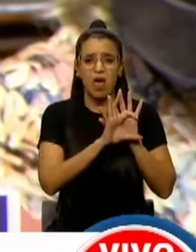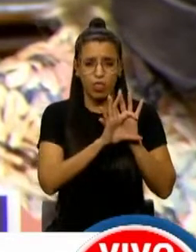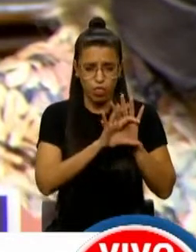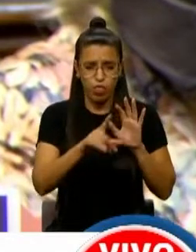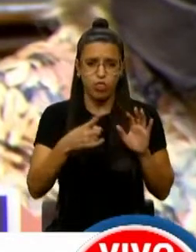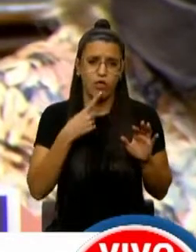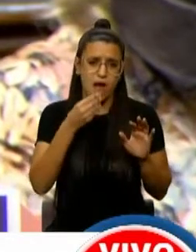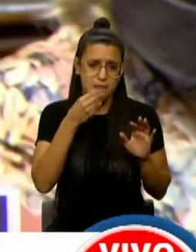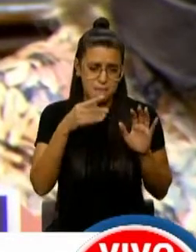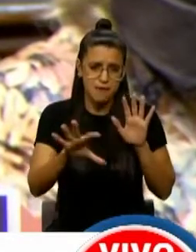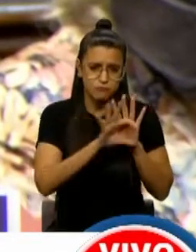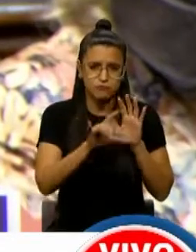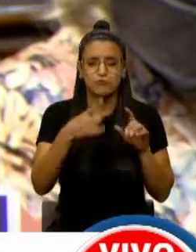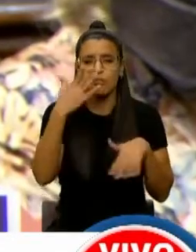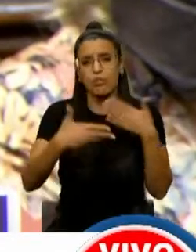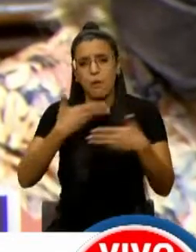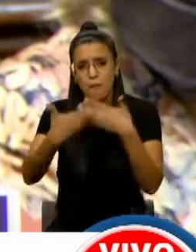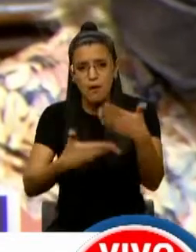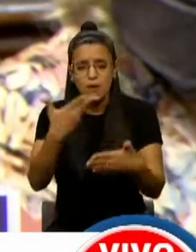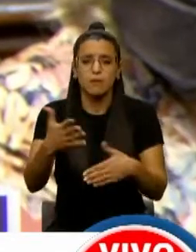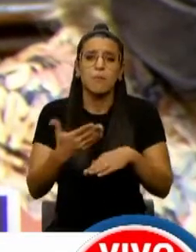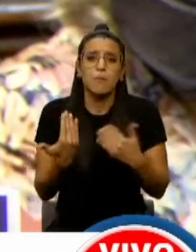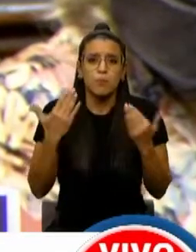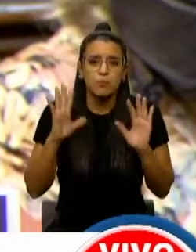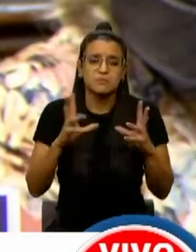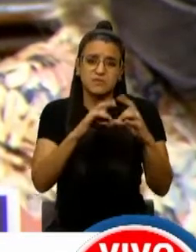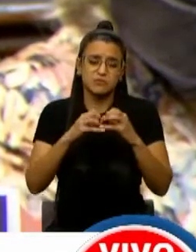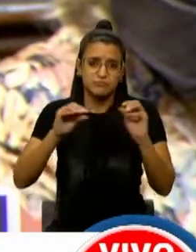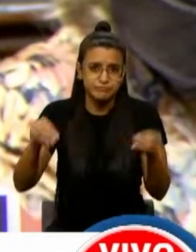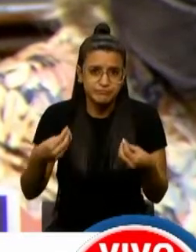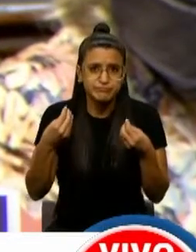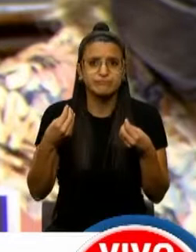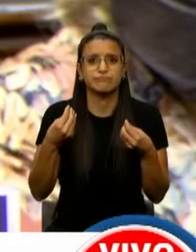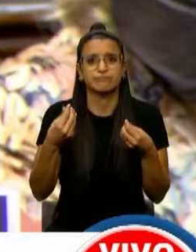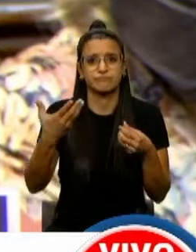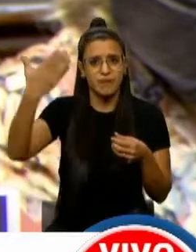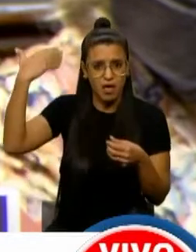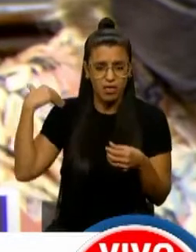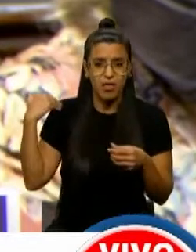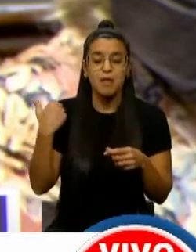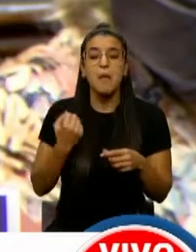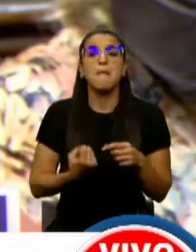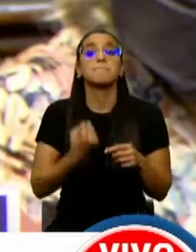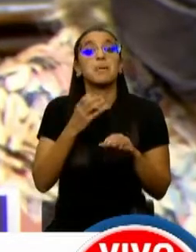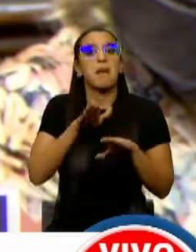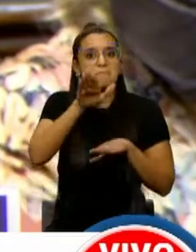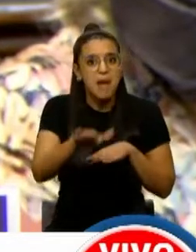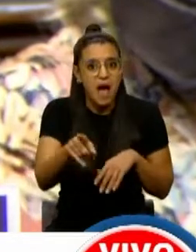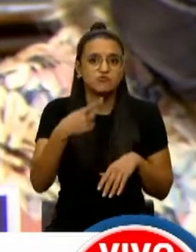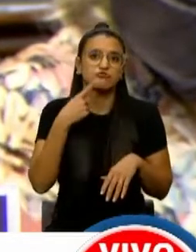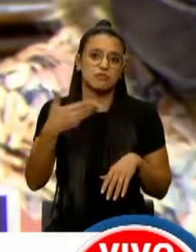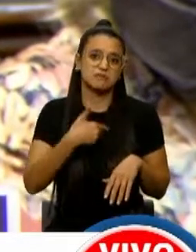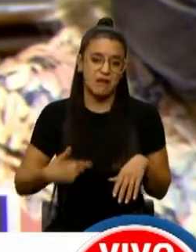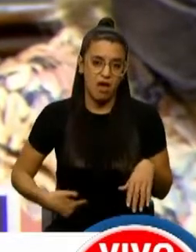frontal, controversia que llevó hasta que perdiéramos la posibilidad de una sesión. Fue el primer paso donde el